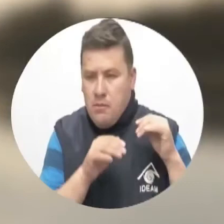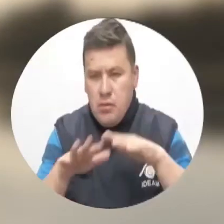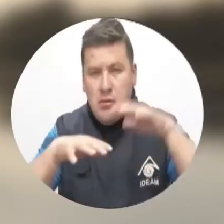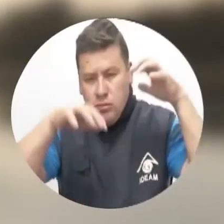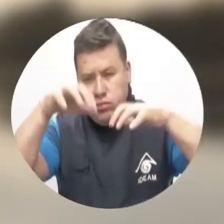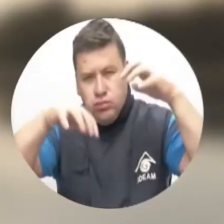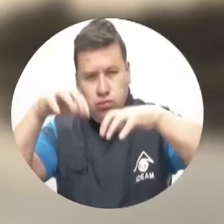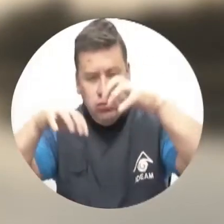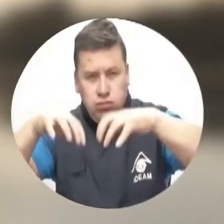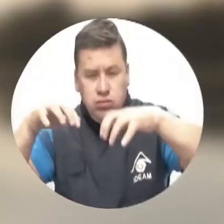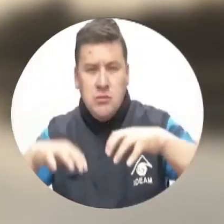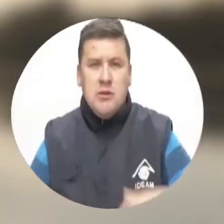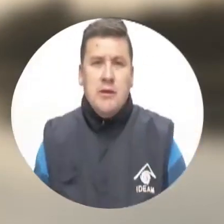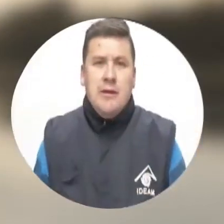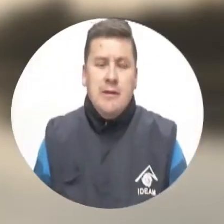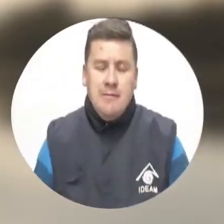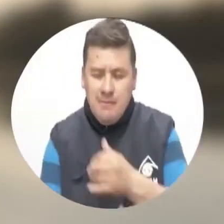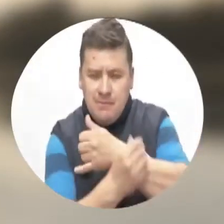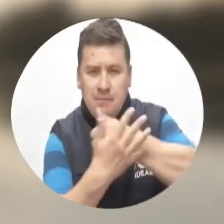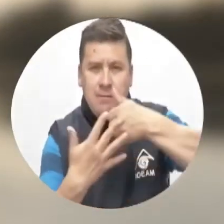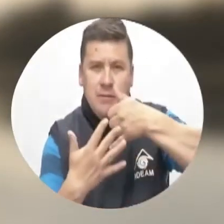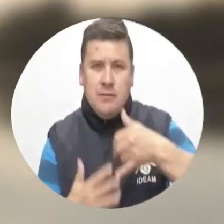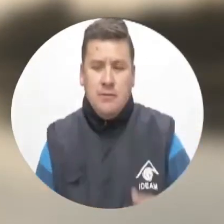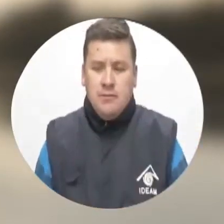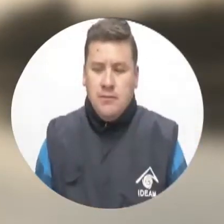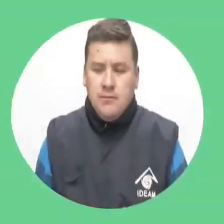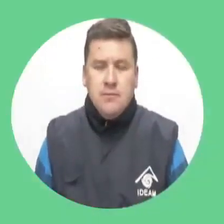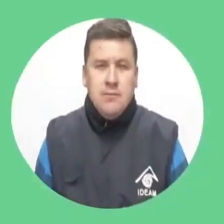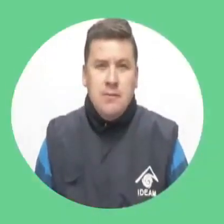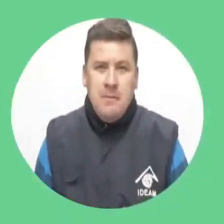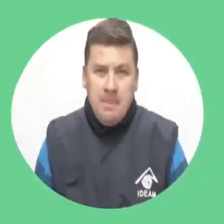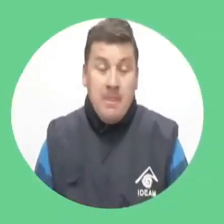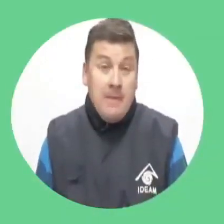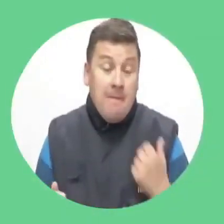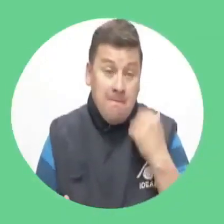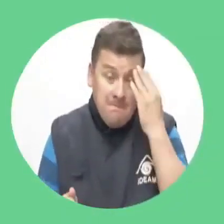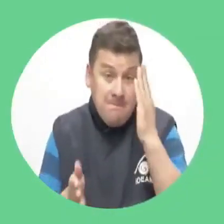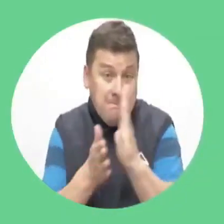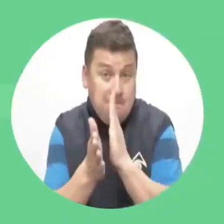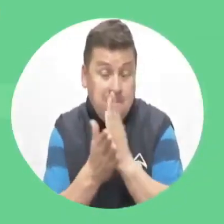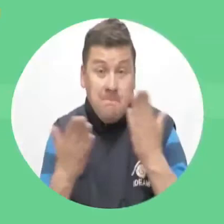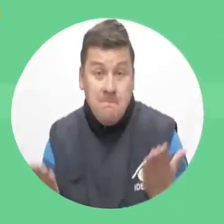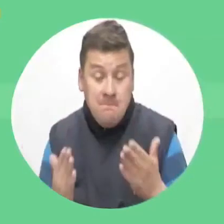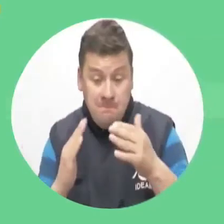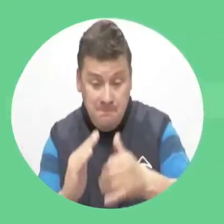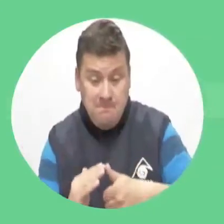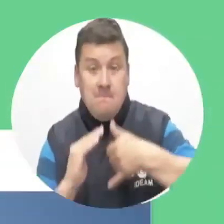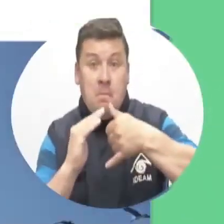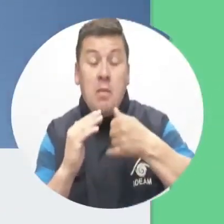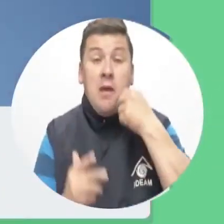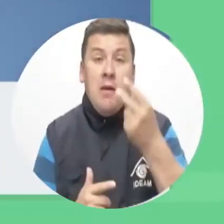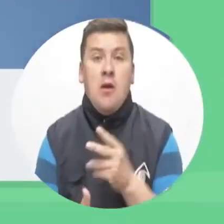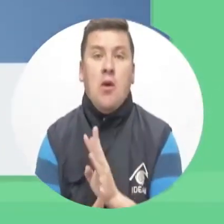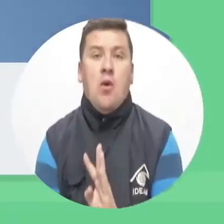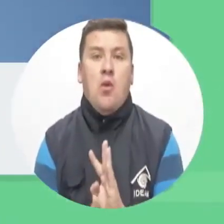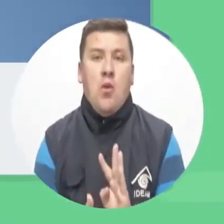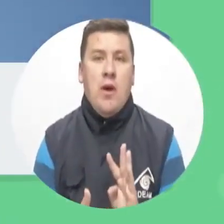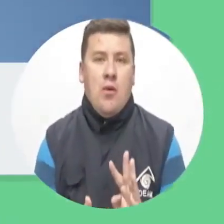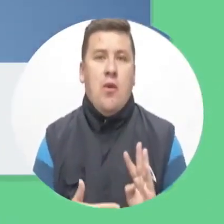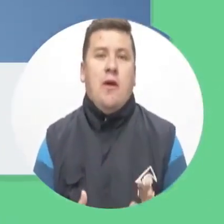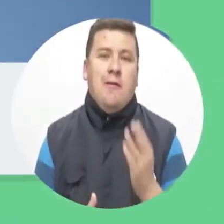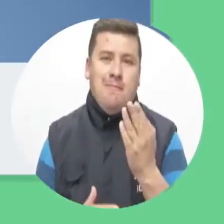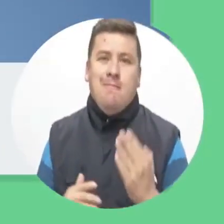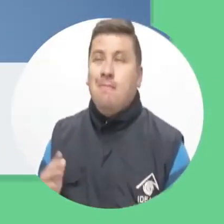por lluvias con vientos fuertes hacia el centro y oriente del mar Caribe colombiano. Para mayor información sobre el pronóstico del tiempo, visítenos